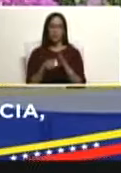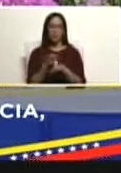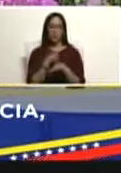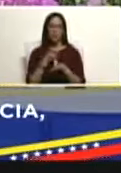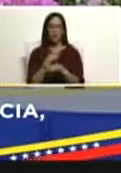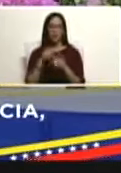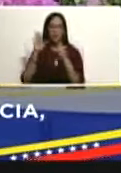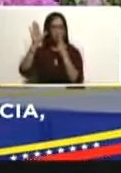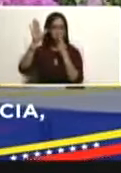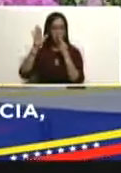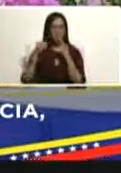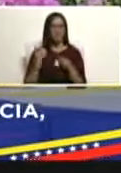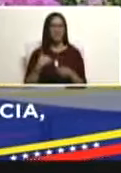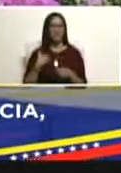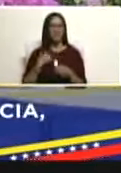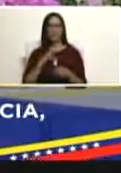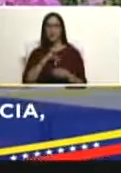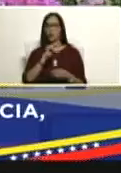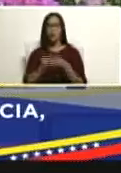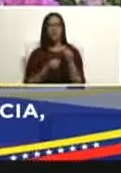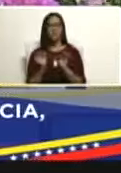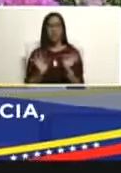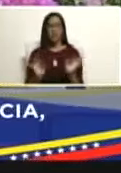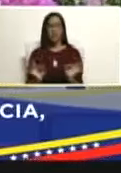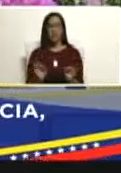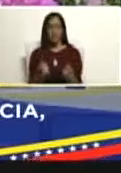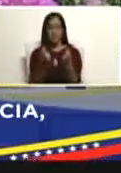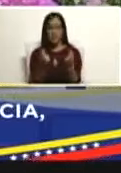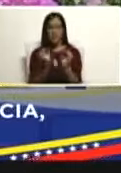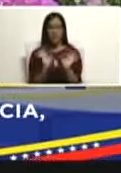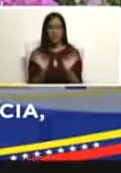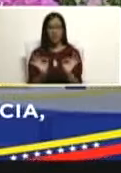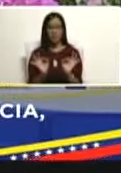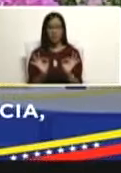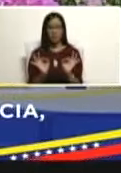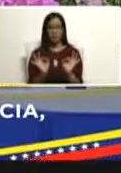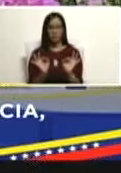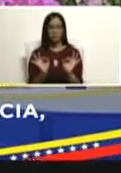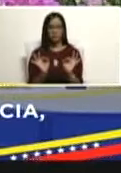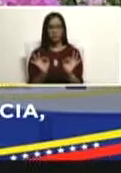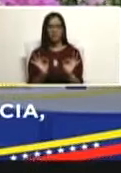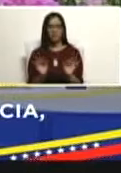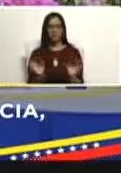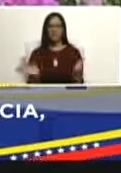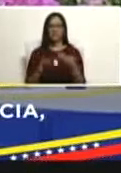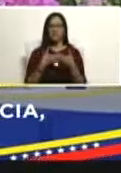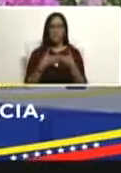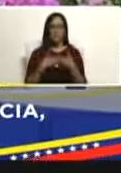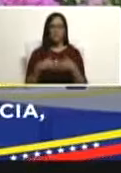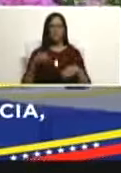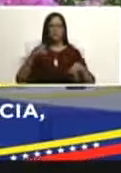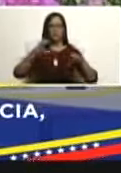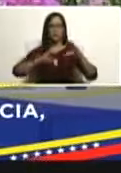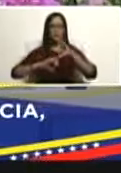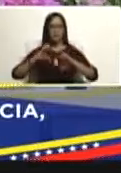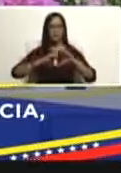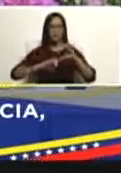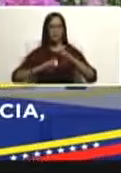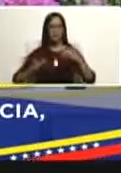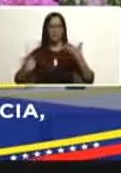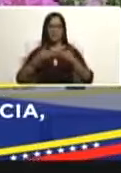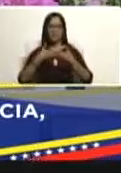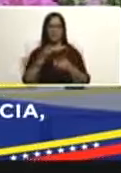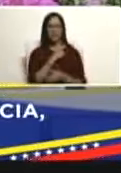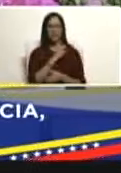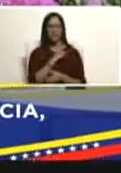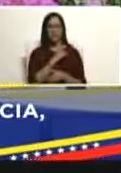de Argentina no hace nada, pero nada es nada. Por el contrario, cierra los centros científicos, cierra las